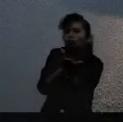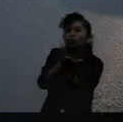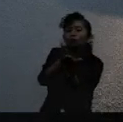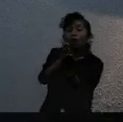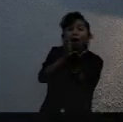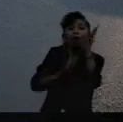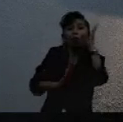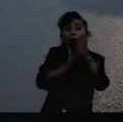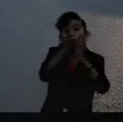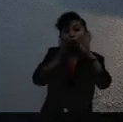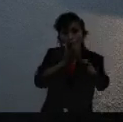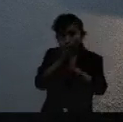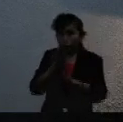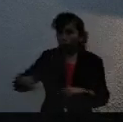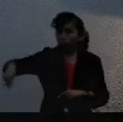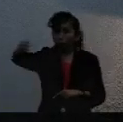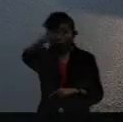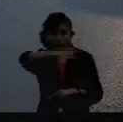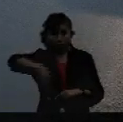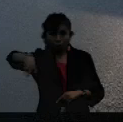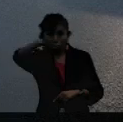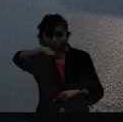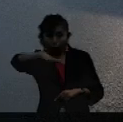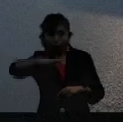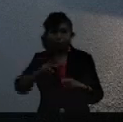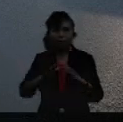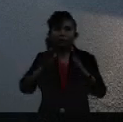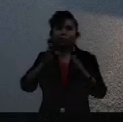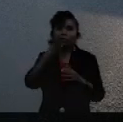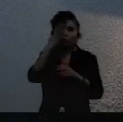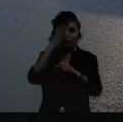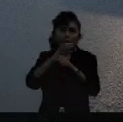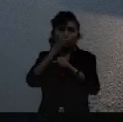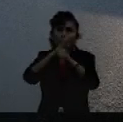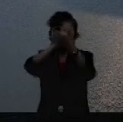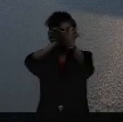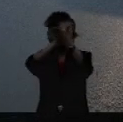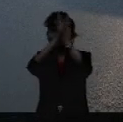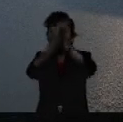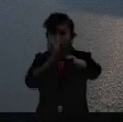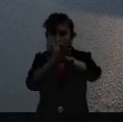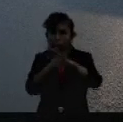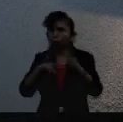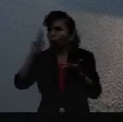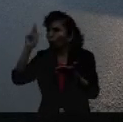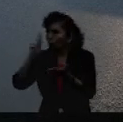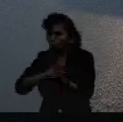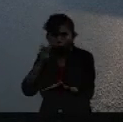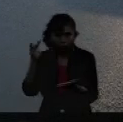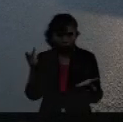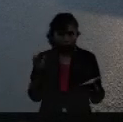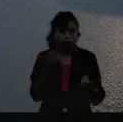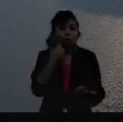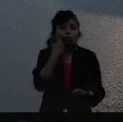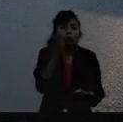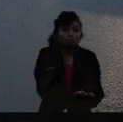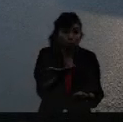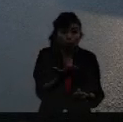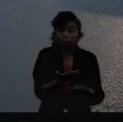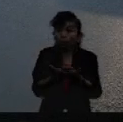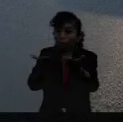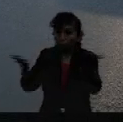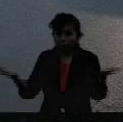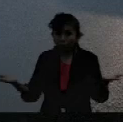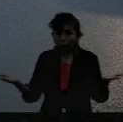construyendo entre todas y todos ese segundo piso de la cuarta transformación nuevamente quiero hacer